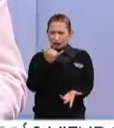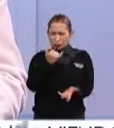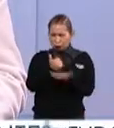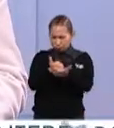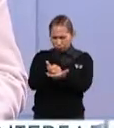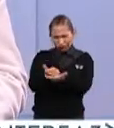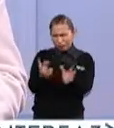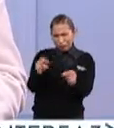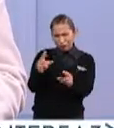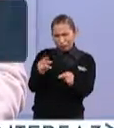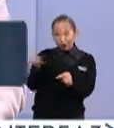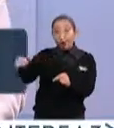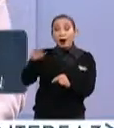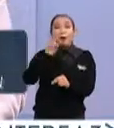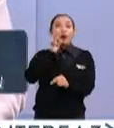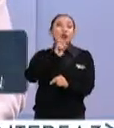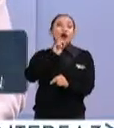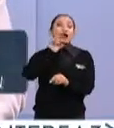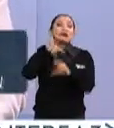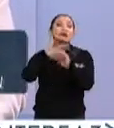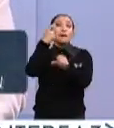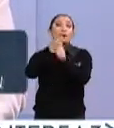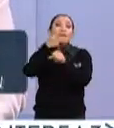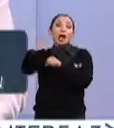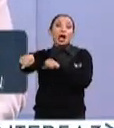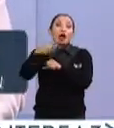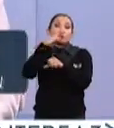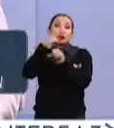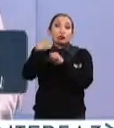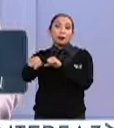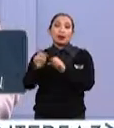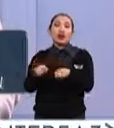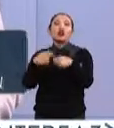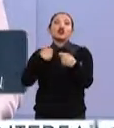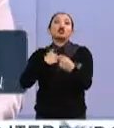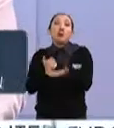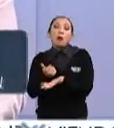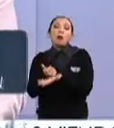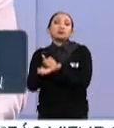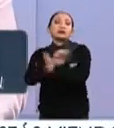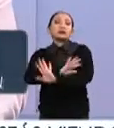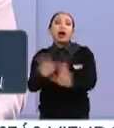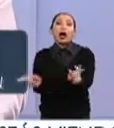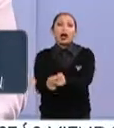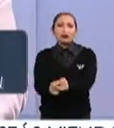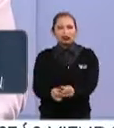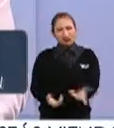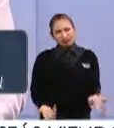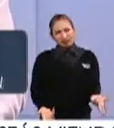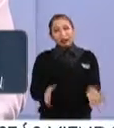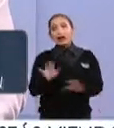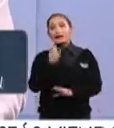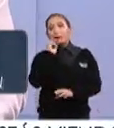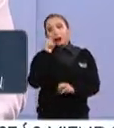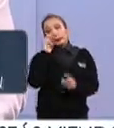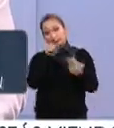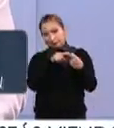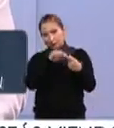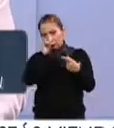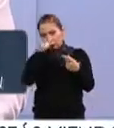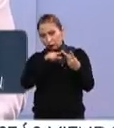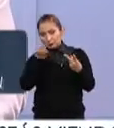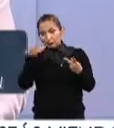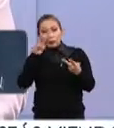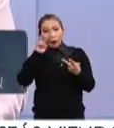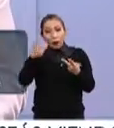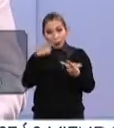las mujeres son las responsables del hogar y entonces les estamos ayudando. Claro. También nos dimos cuenta que